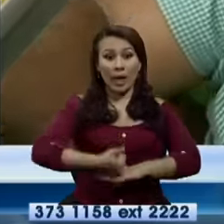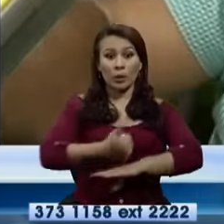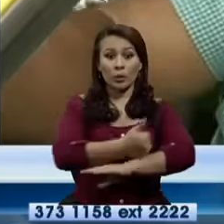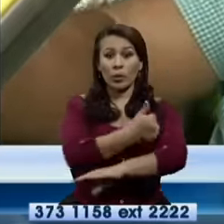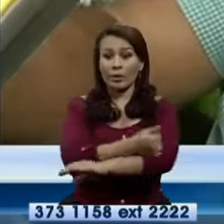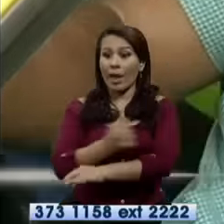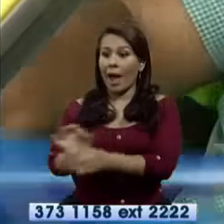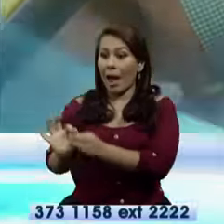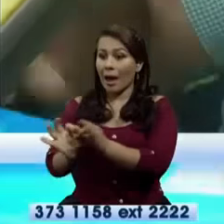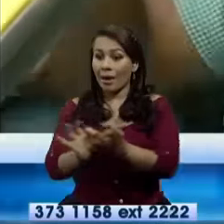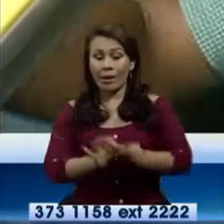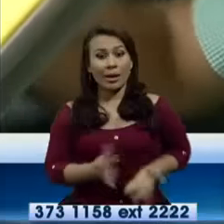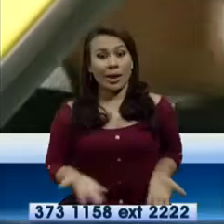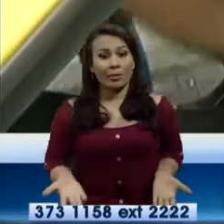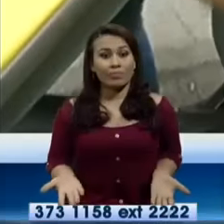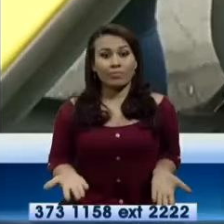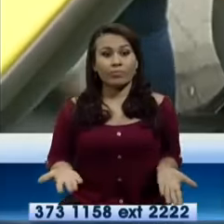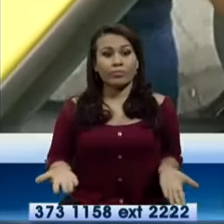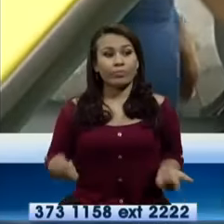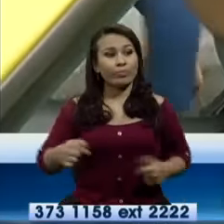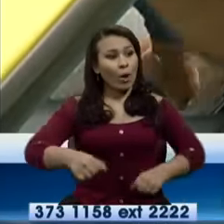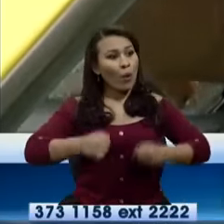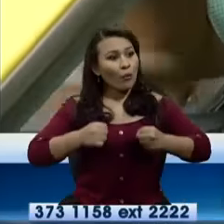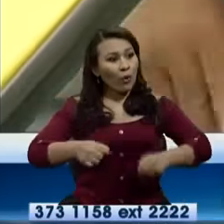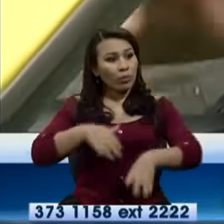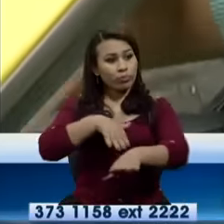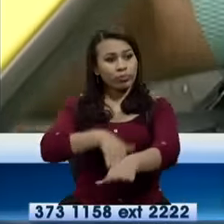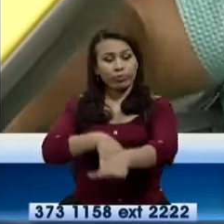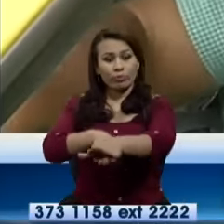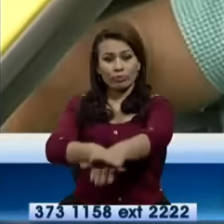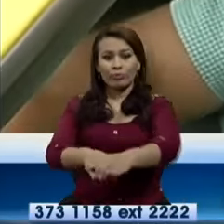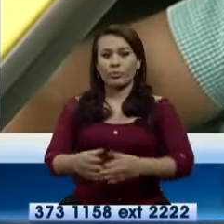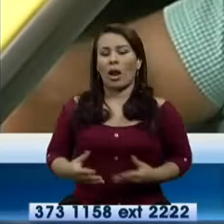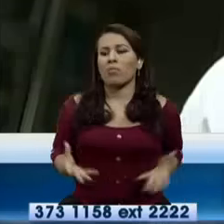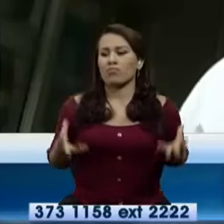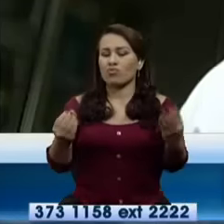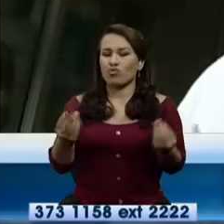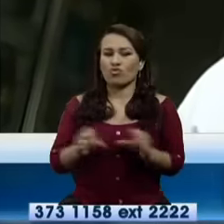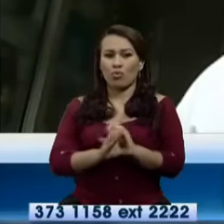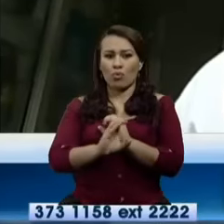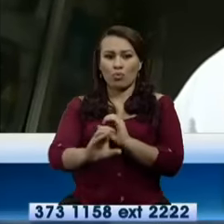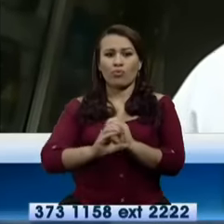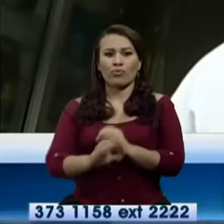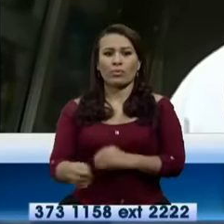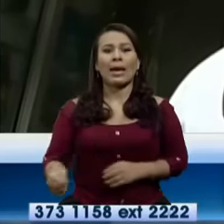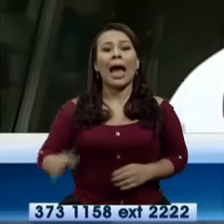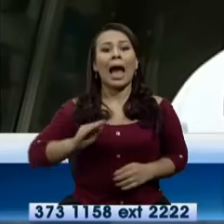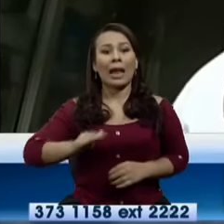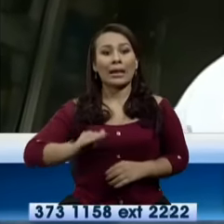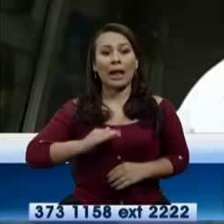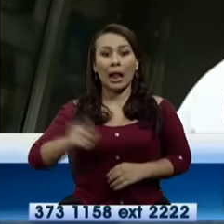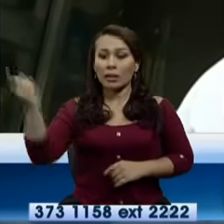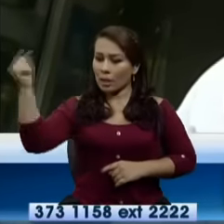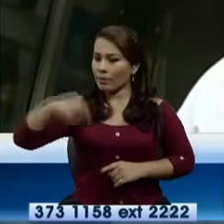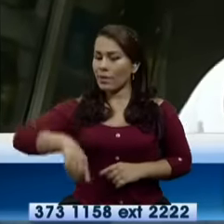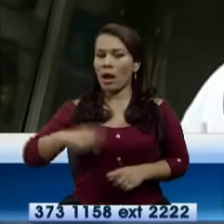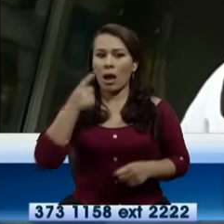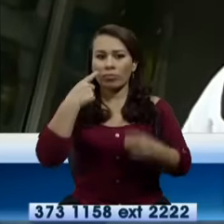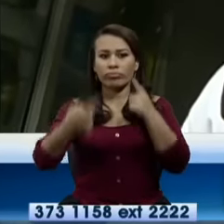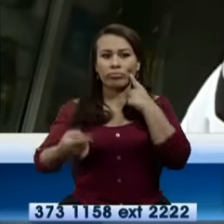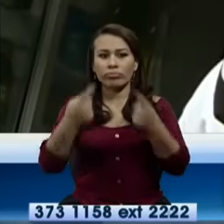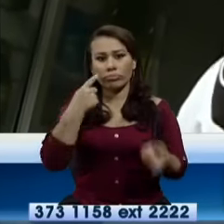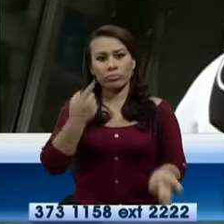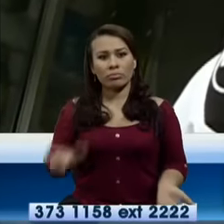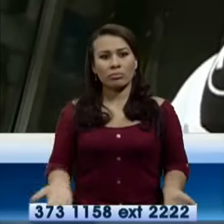aquí por esto circula muy fuerte por aquí demasiado busel la alcaldía quien órgano que tenga competencia en eso que las